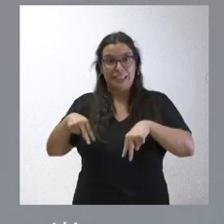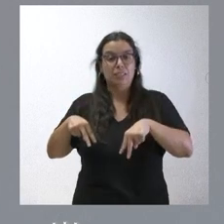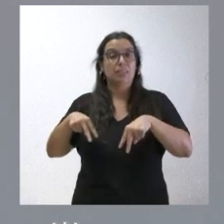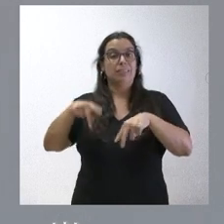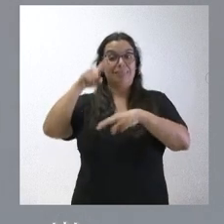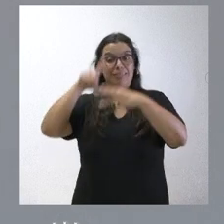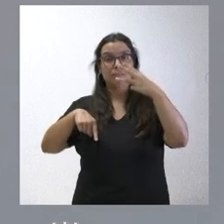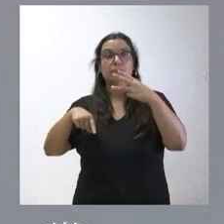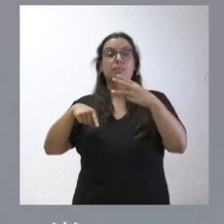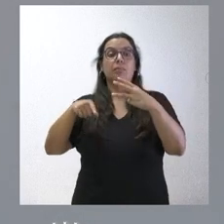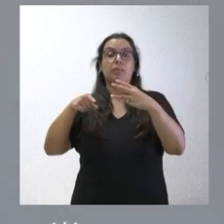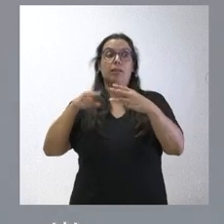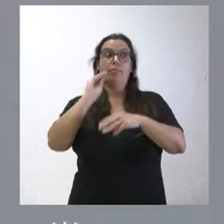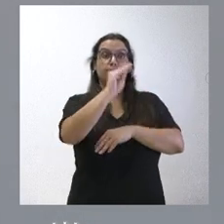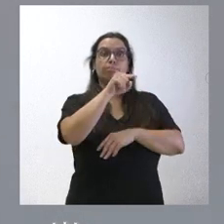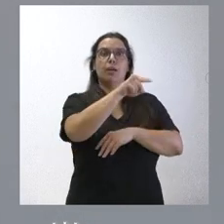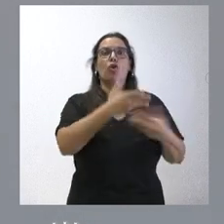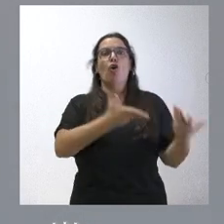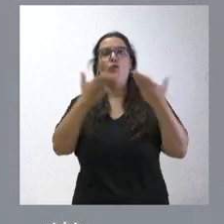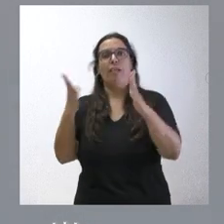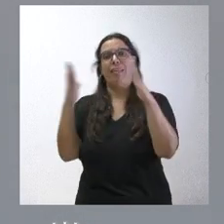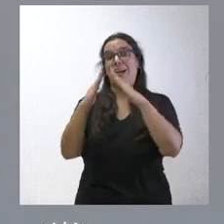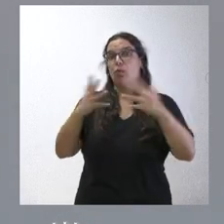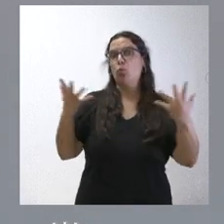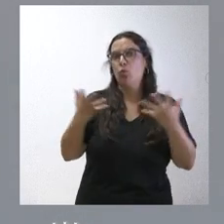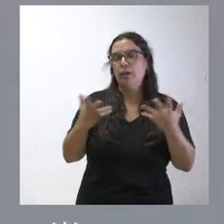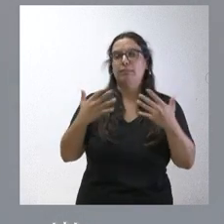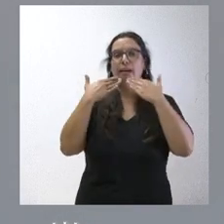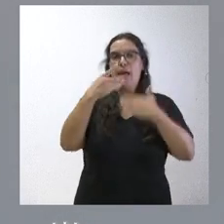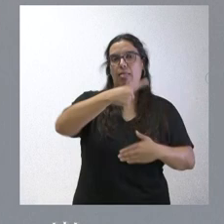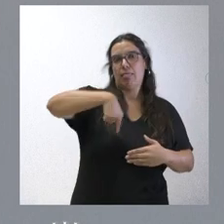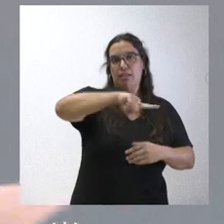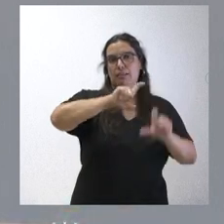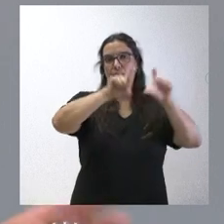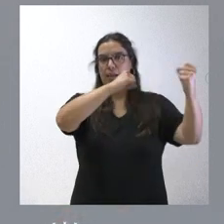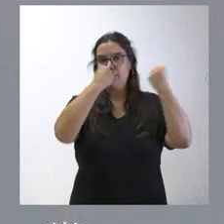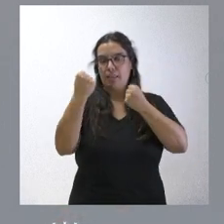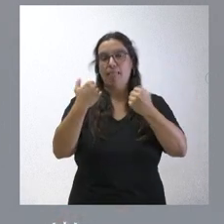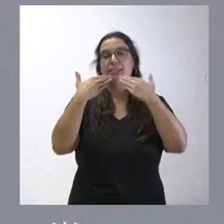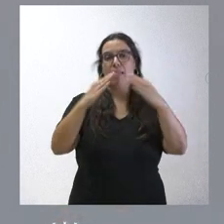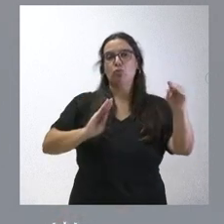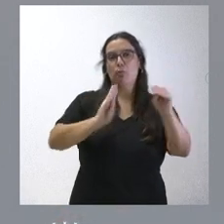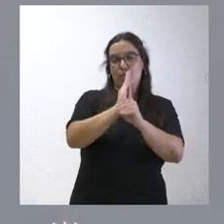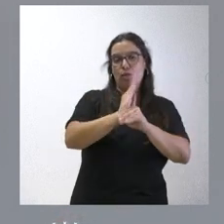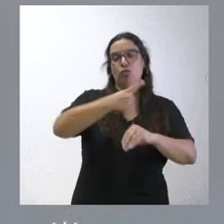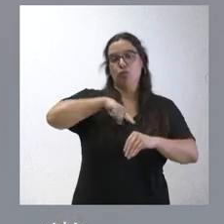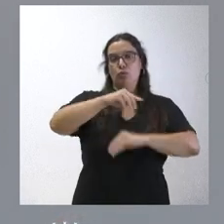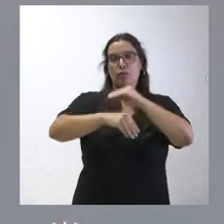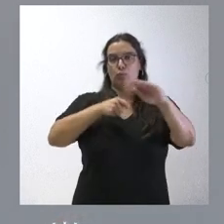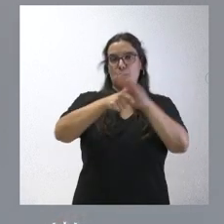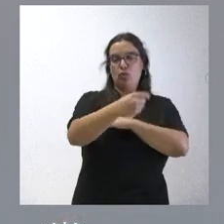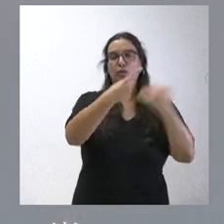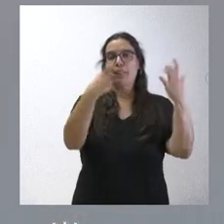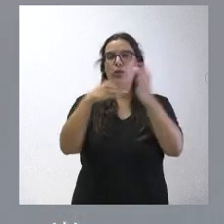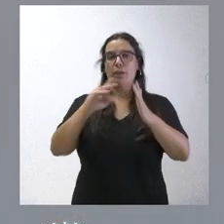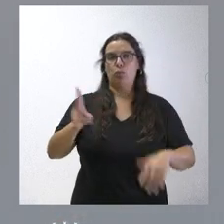se les puede facilitar esta vivienda con carácter urgente a través de estas entidades del Tercer sector con esta subvención con esta inversión que les he comentado de